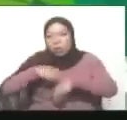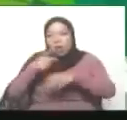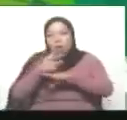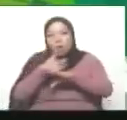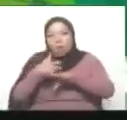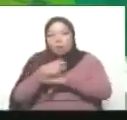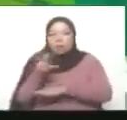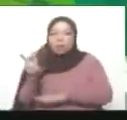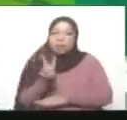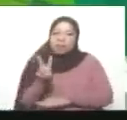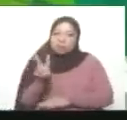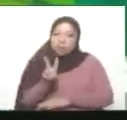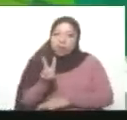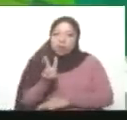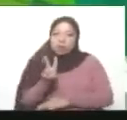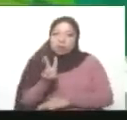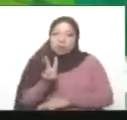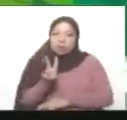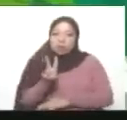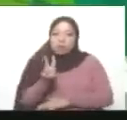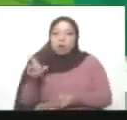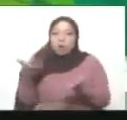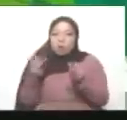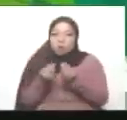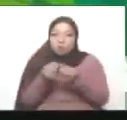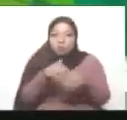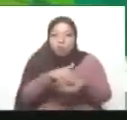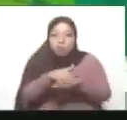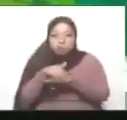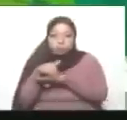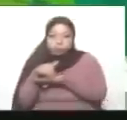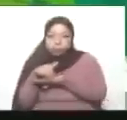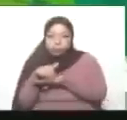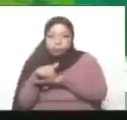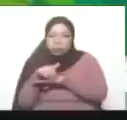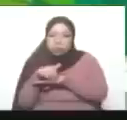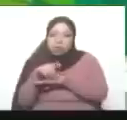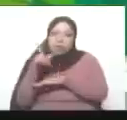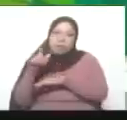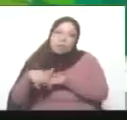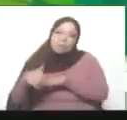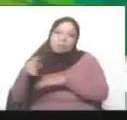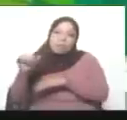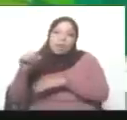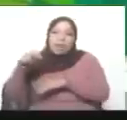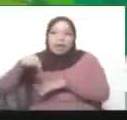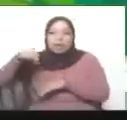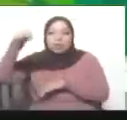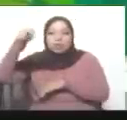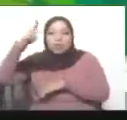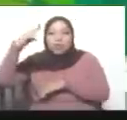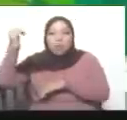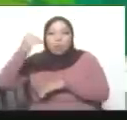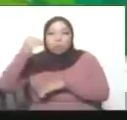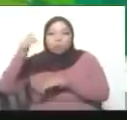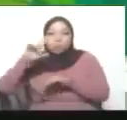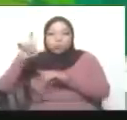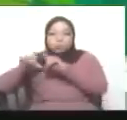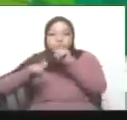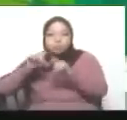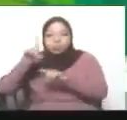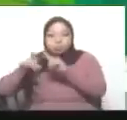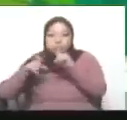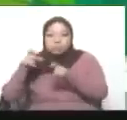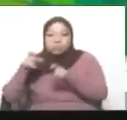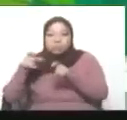gobierno de Venezuela y el del Reino Unido de La Gran Bretaña Irlanda del Norte en consulta con el gobierno